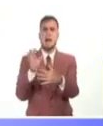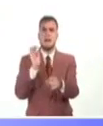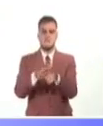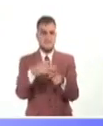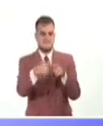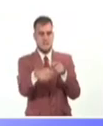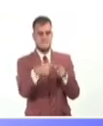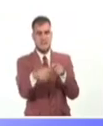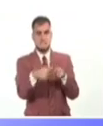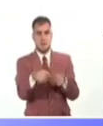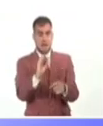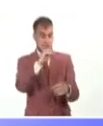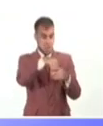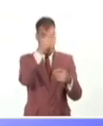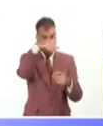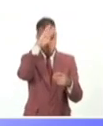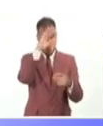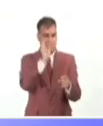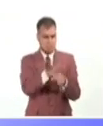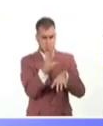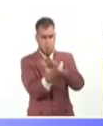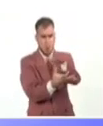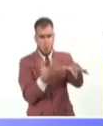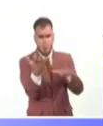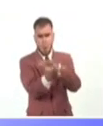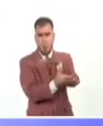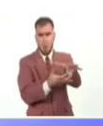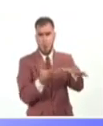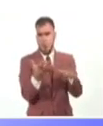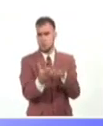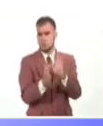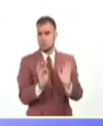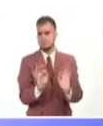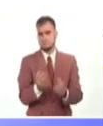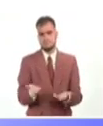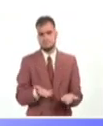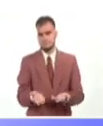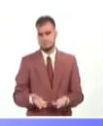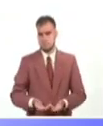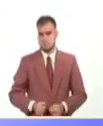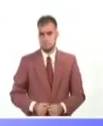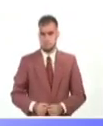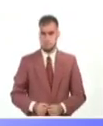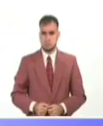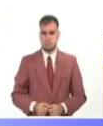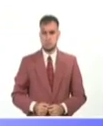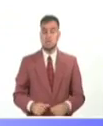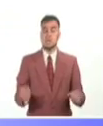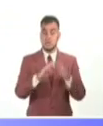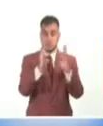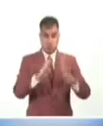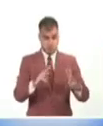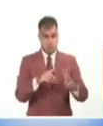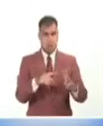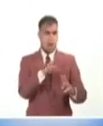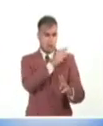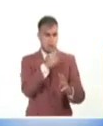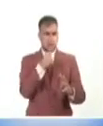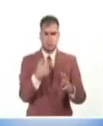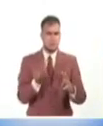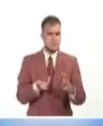tiranías que explotan también a sus pueblos como fue el caso de la